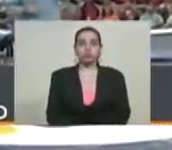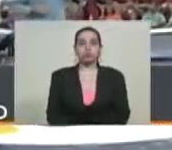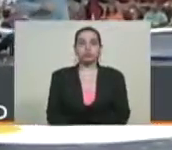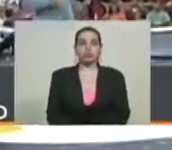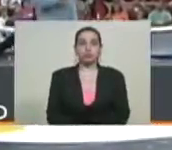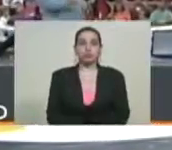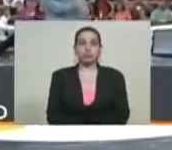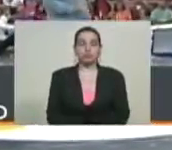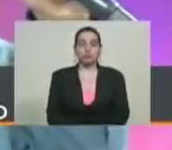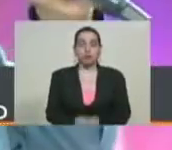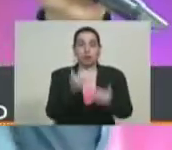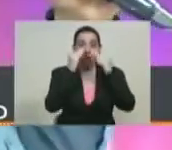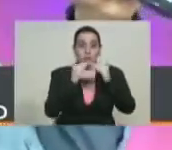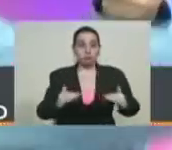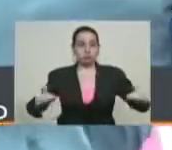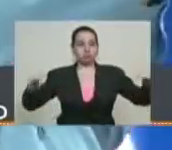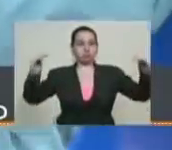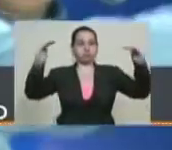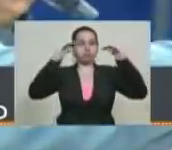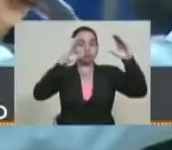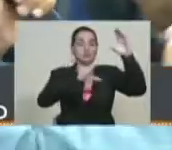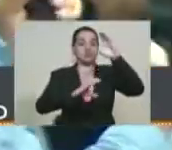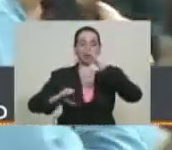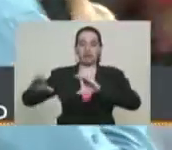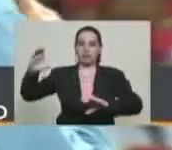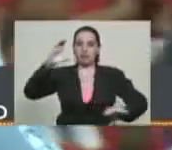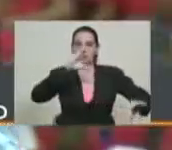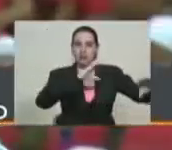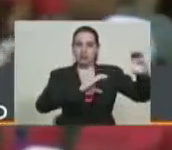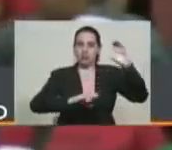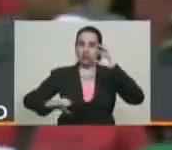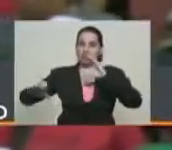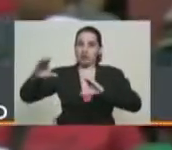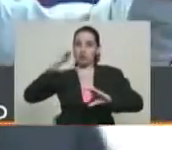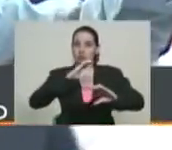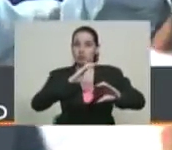al mayor nivel científico,